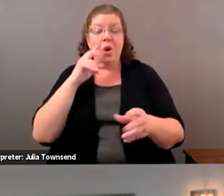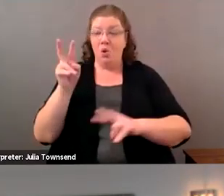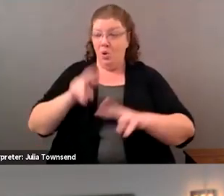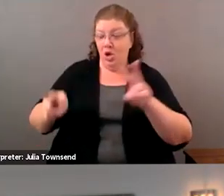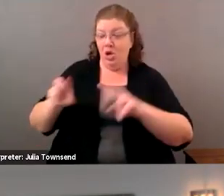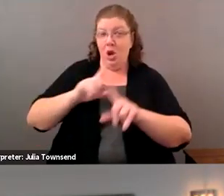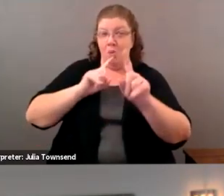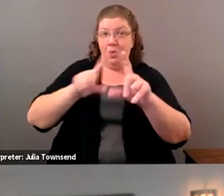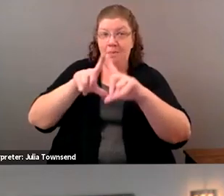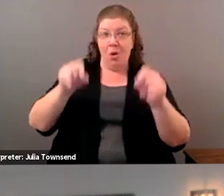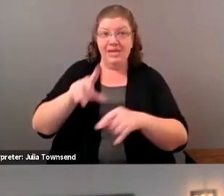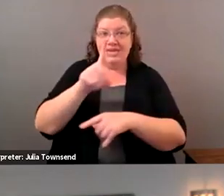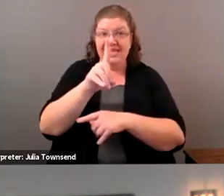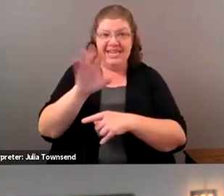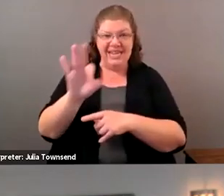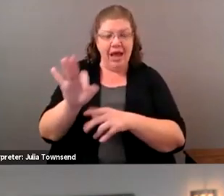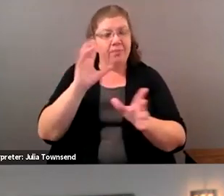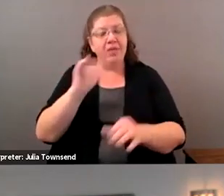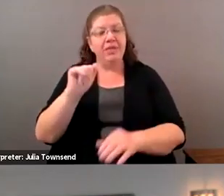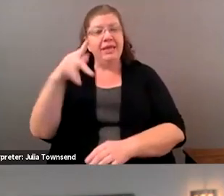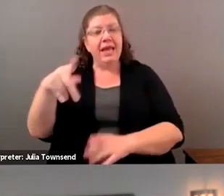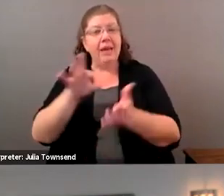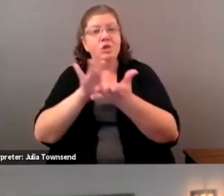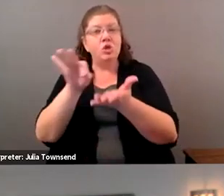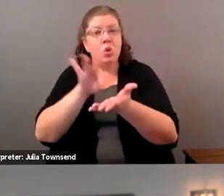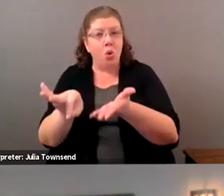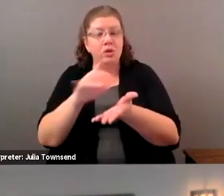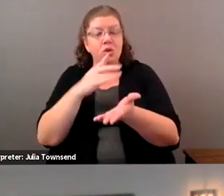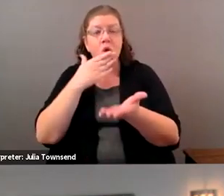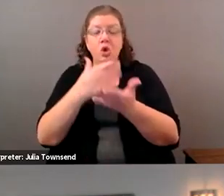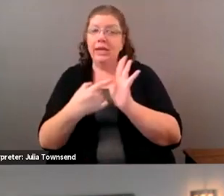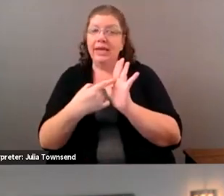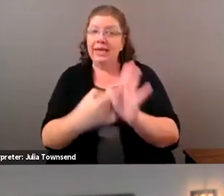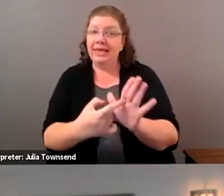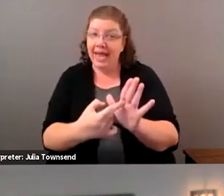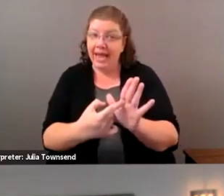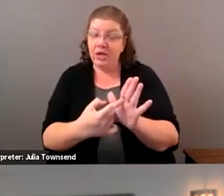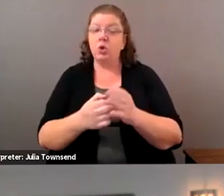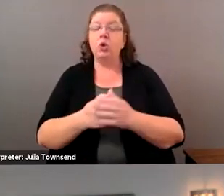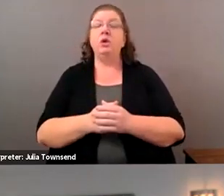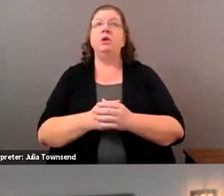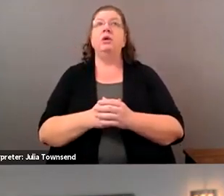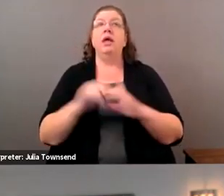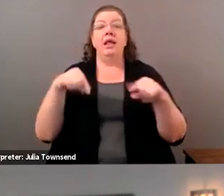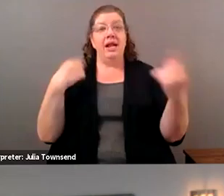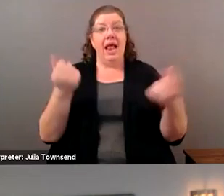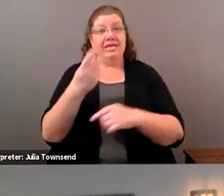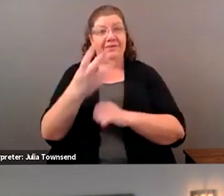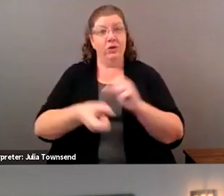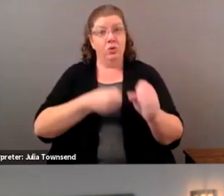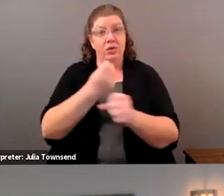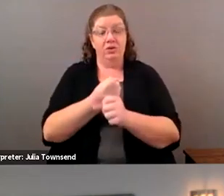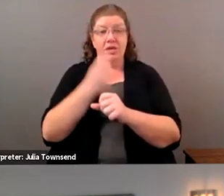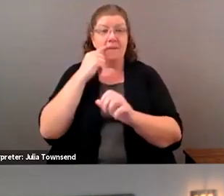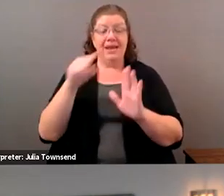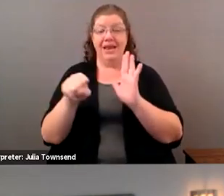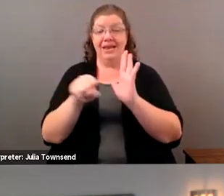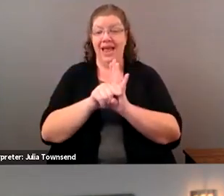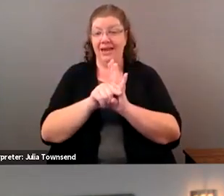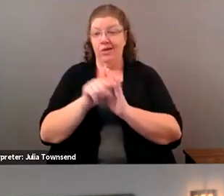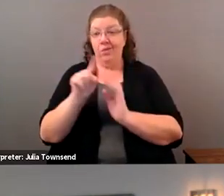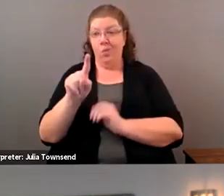las boletas de calificaciones pero las puntuaciones del cap son un buen indicador y en los últimos años han estado en punto